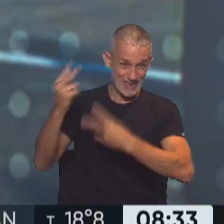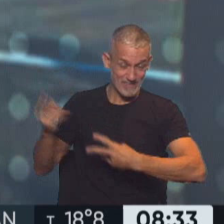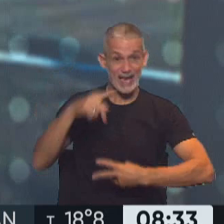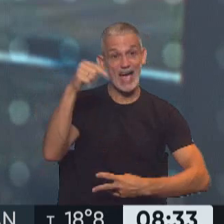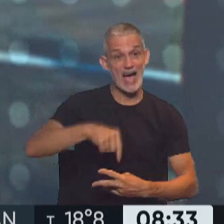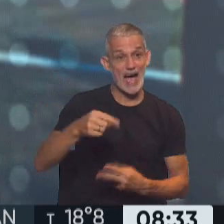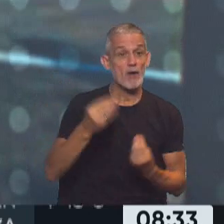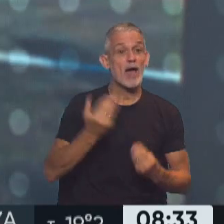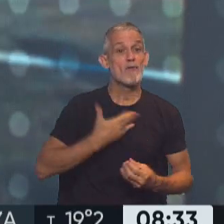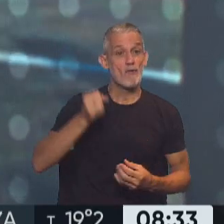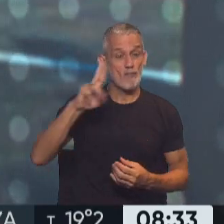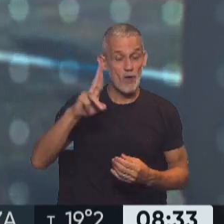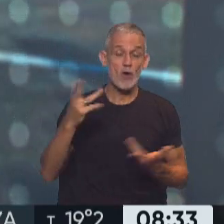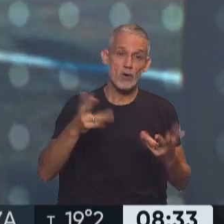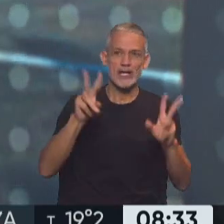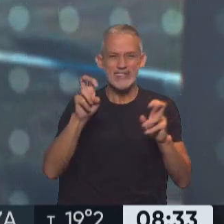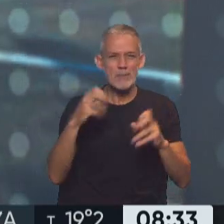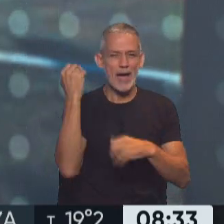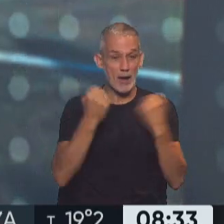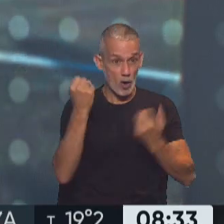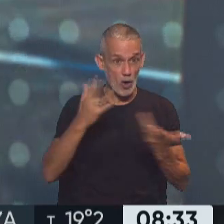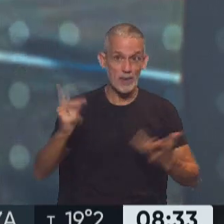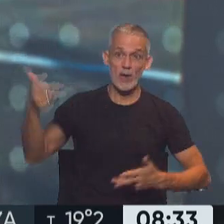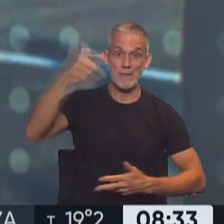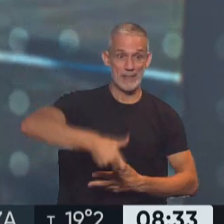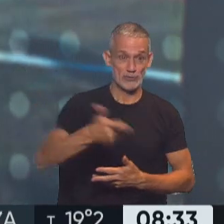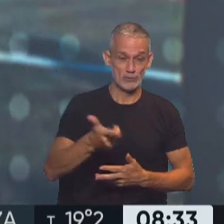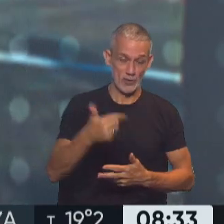este caso flor barragán con las cuestiones económicas y las inversiones que van a llegar a la república argentina